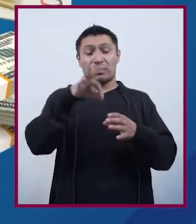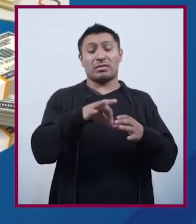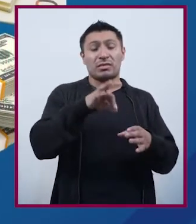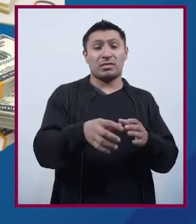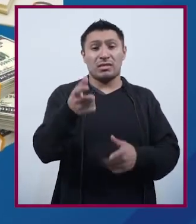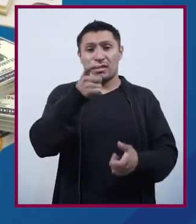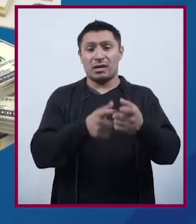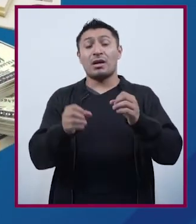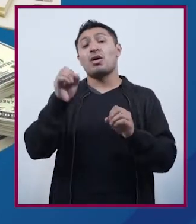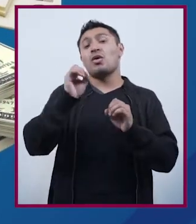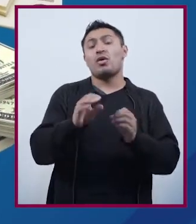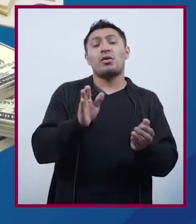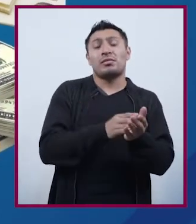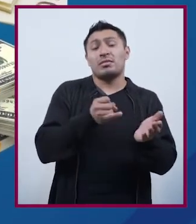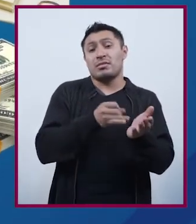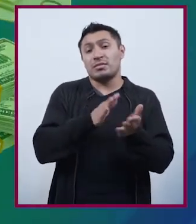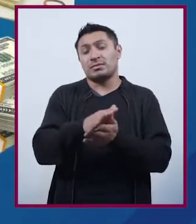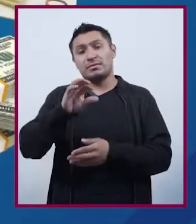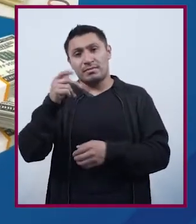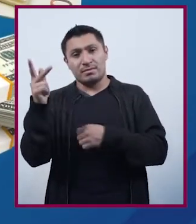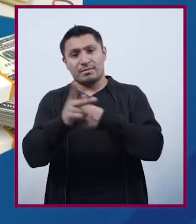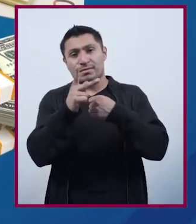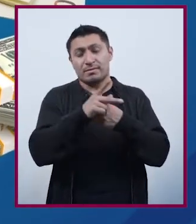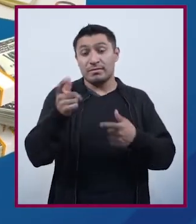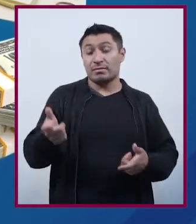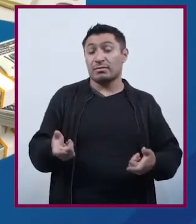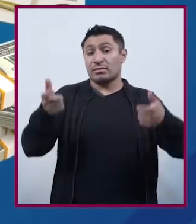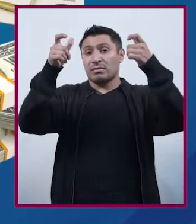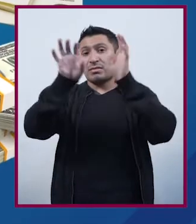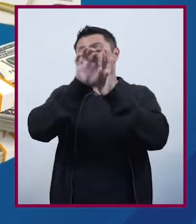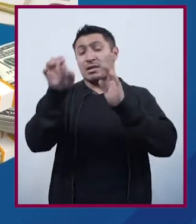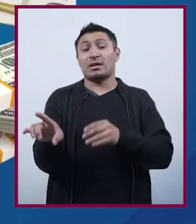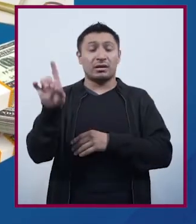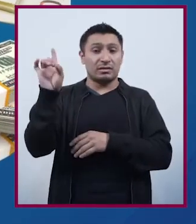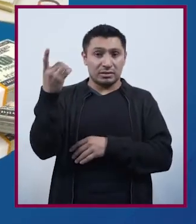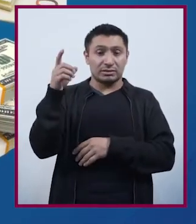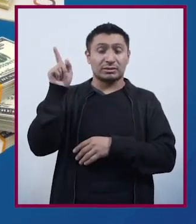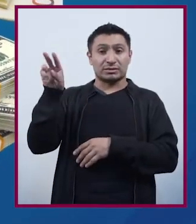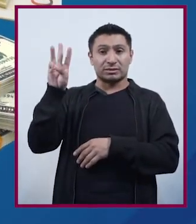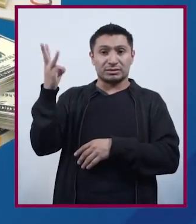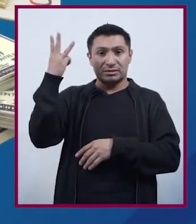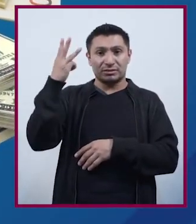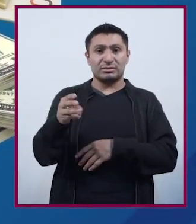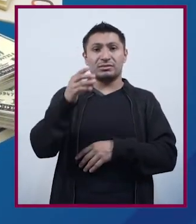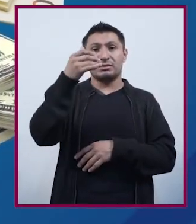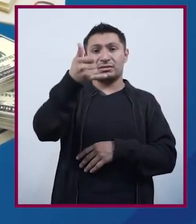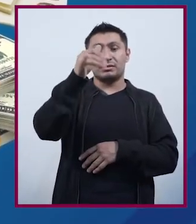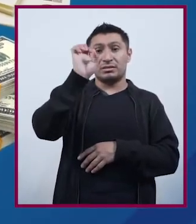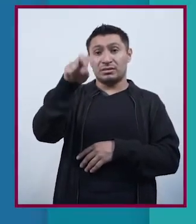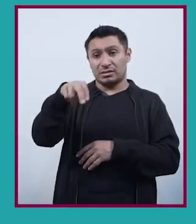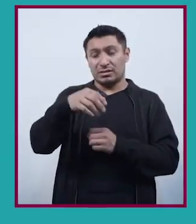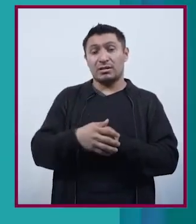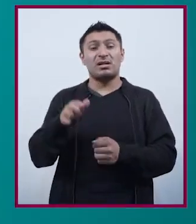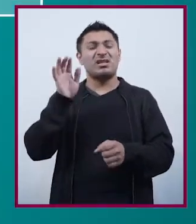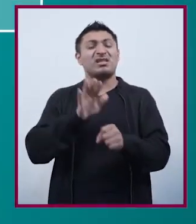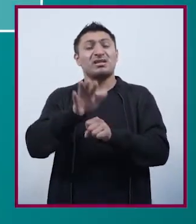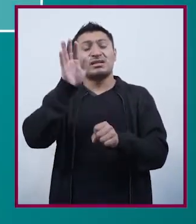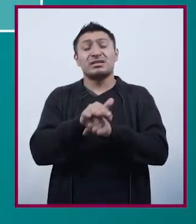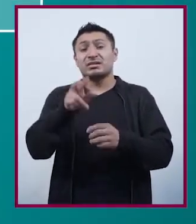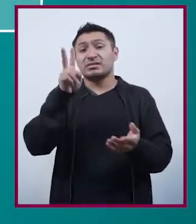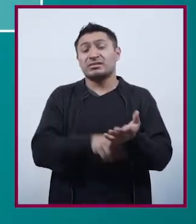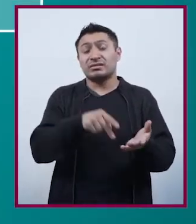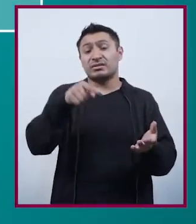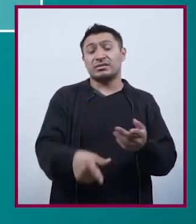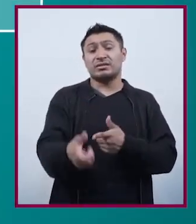reservas monetarias con monedas o billetes de otros países de economías fuertes, por ejemplo el dólar, el euro y el yen, ¿qué les da